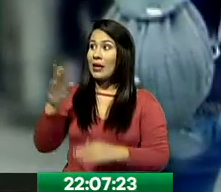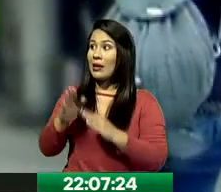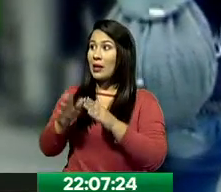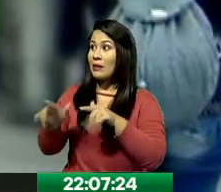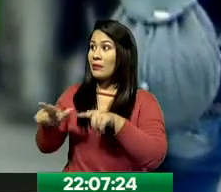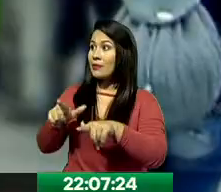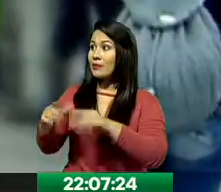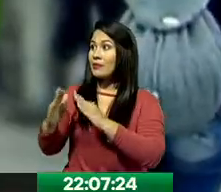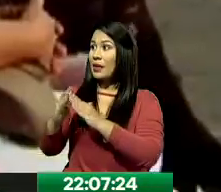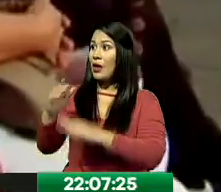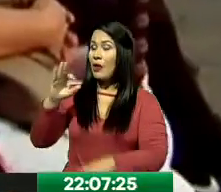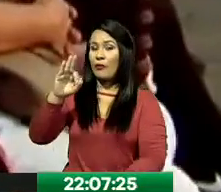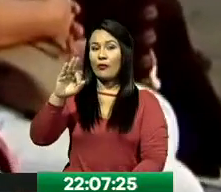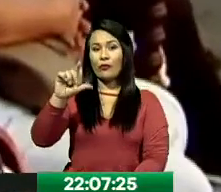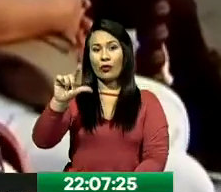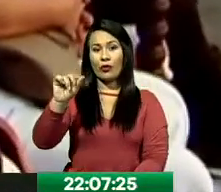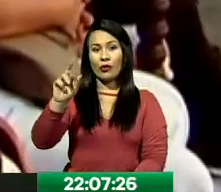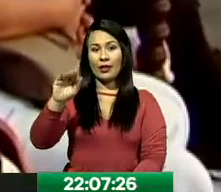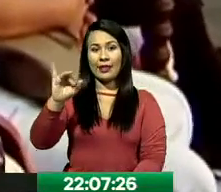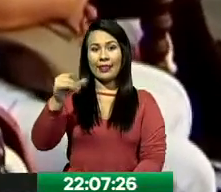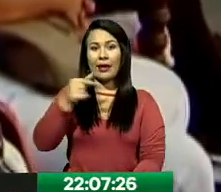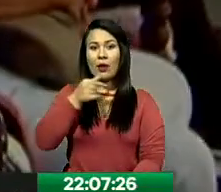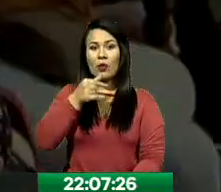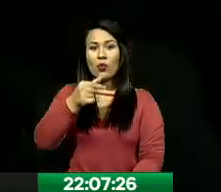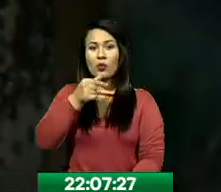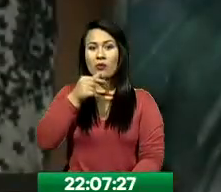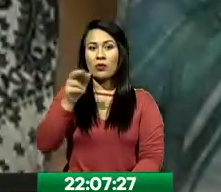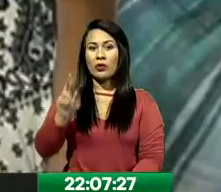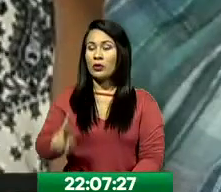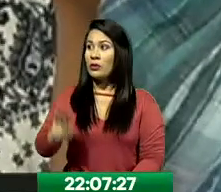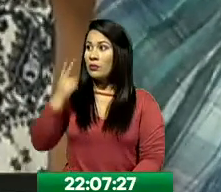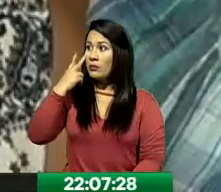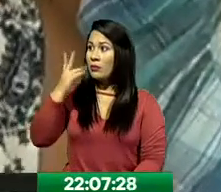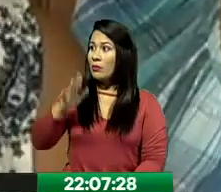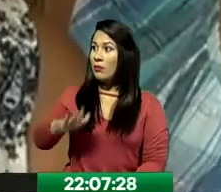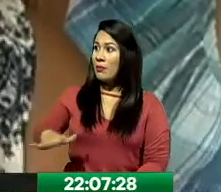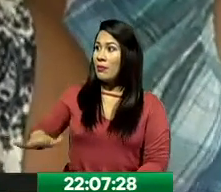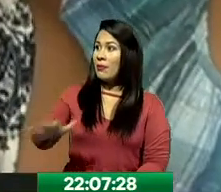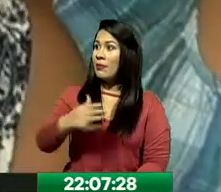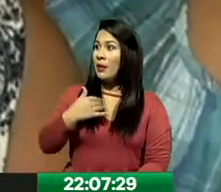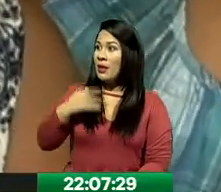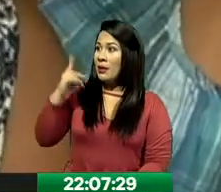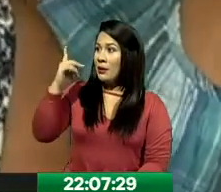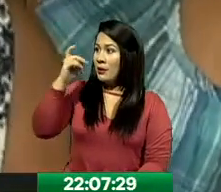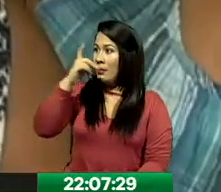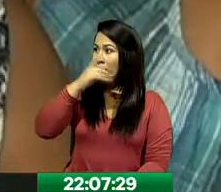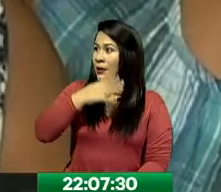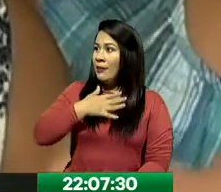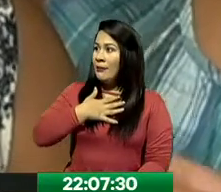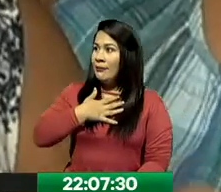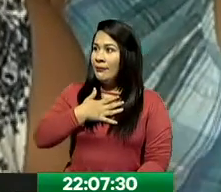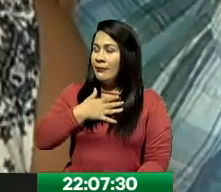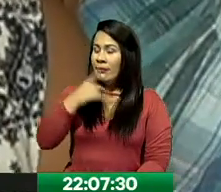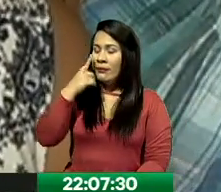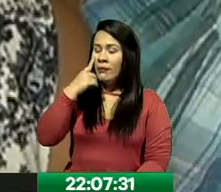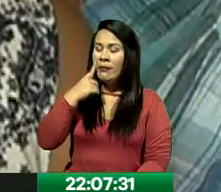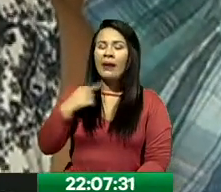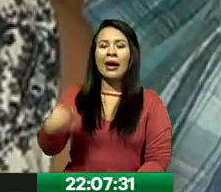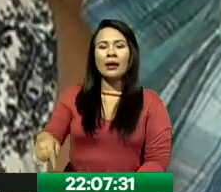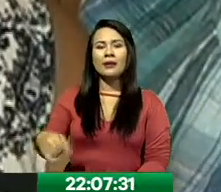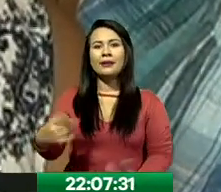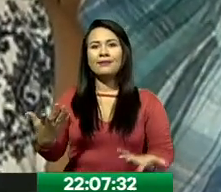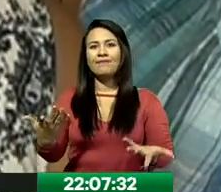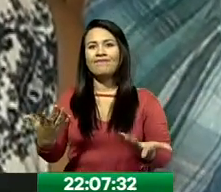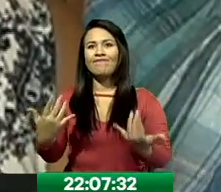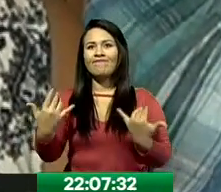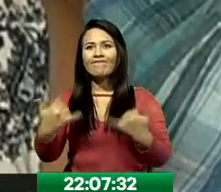cooperativa La Florida en el Guasmo Sur. Todo era tristeza. Él estuviera entrenando. Él entrenaba bádminton,